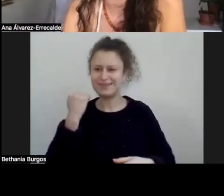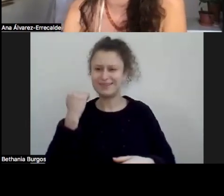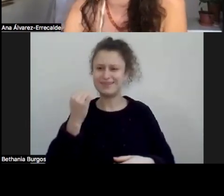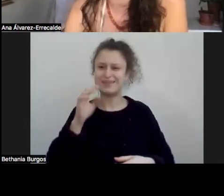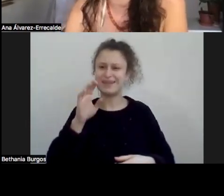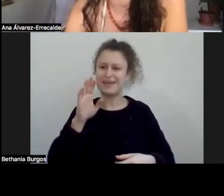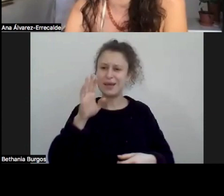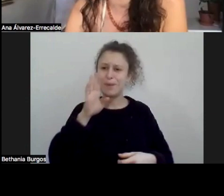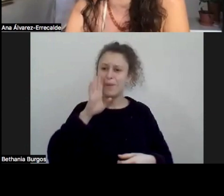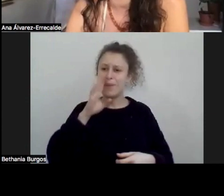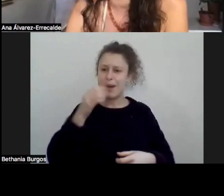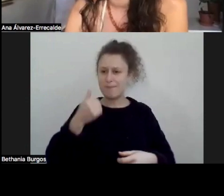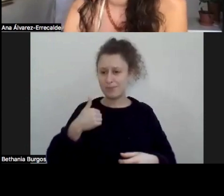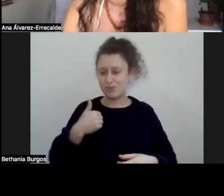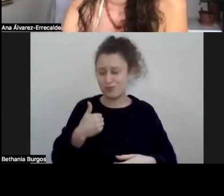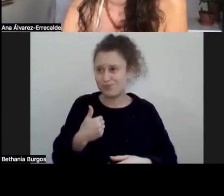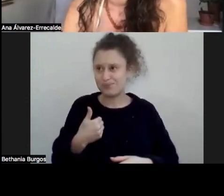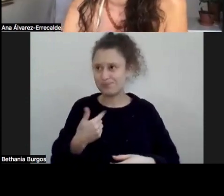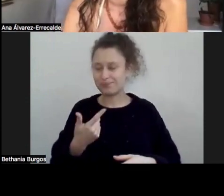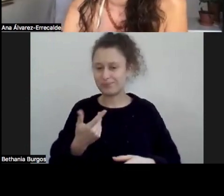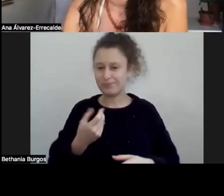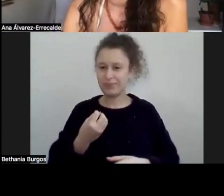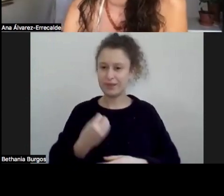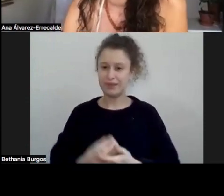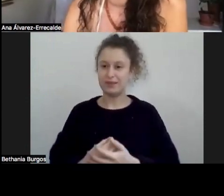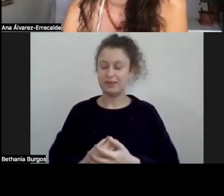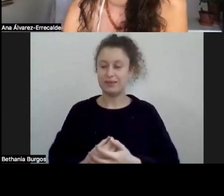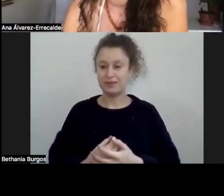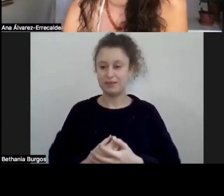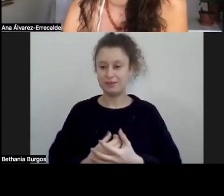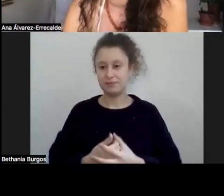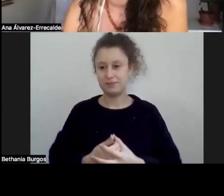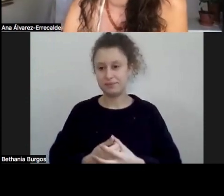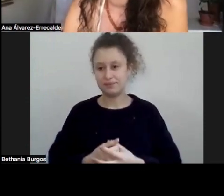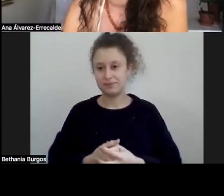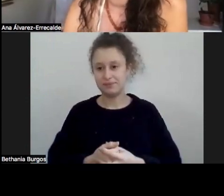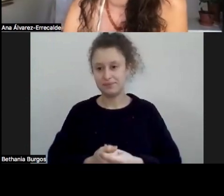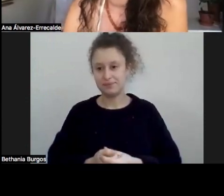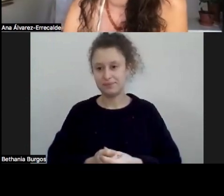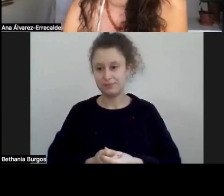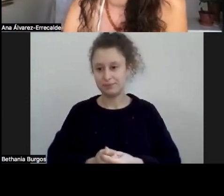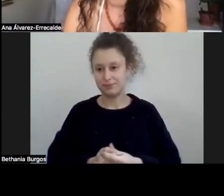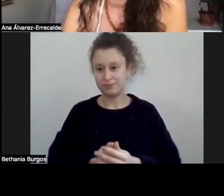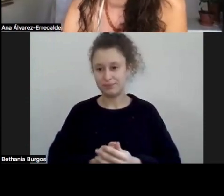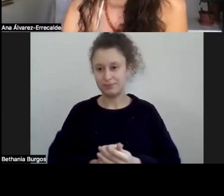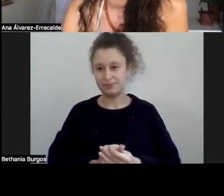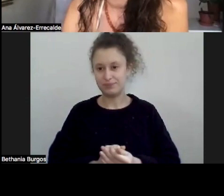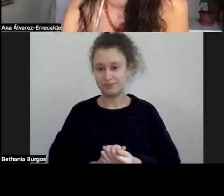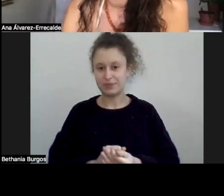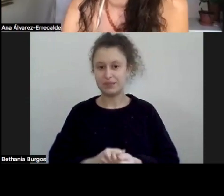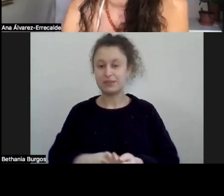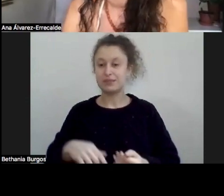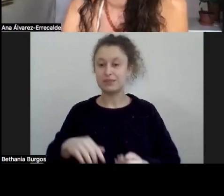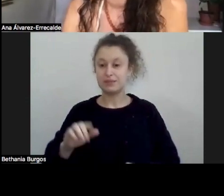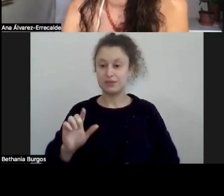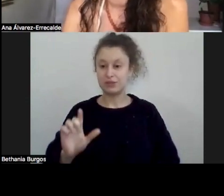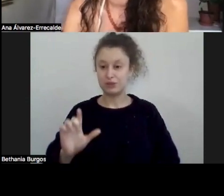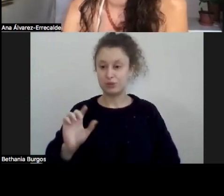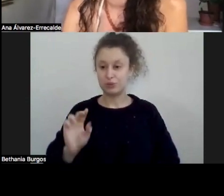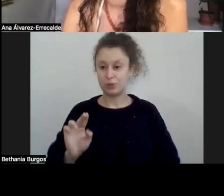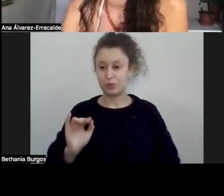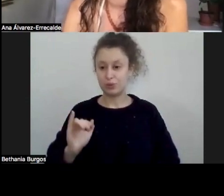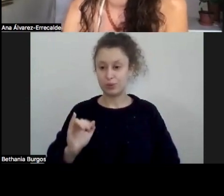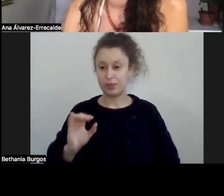con el cambio que significó. Y Y Luis me contaba